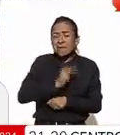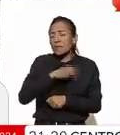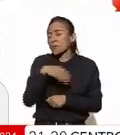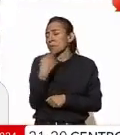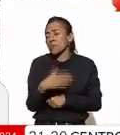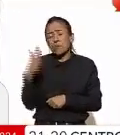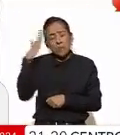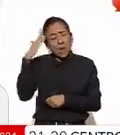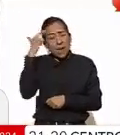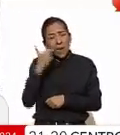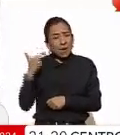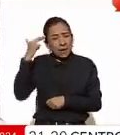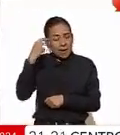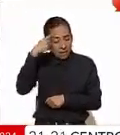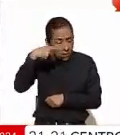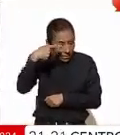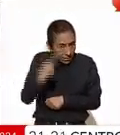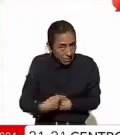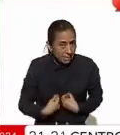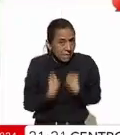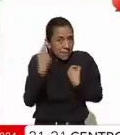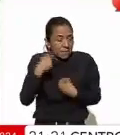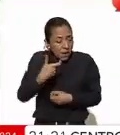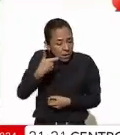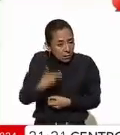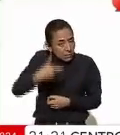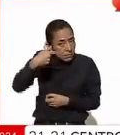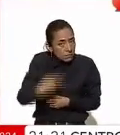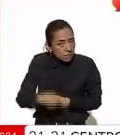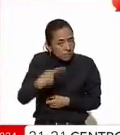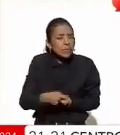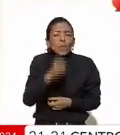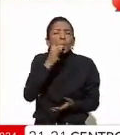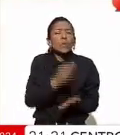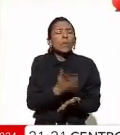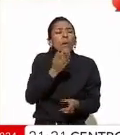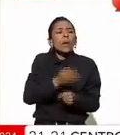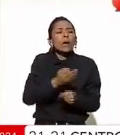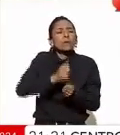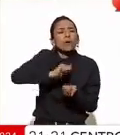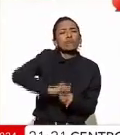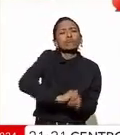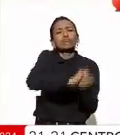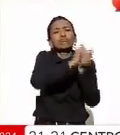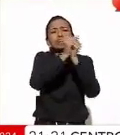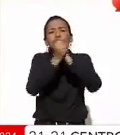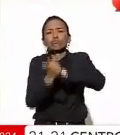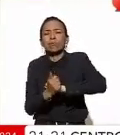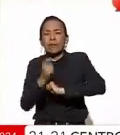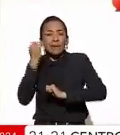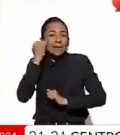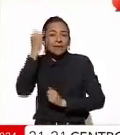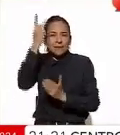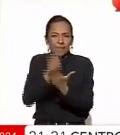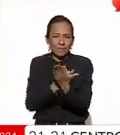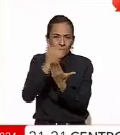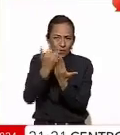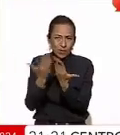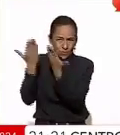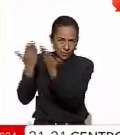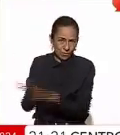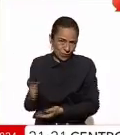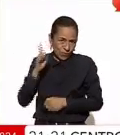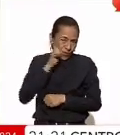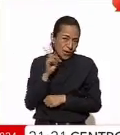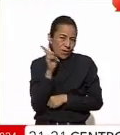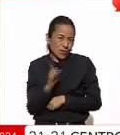economía. Lo que tenemos que hacer y hacia donde estamos transitando, que es parte de la transición energética que plantea el proyecto en general de la doctora,